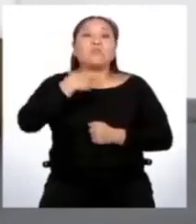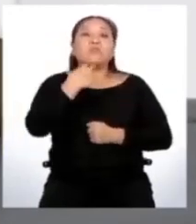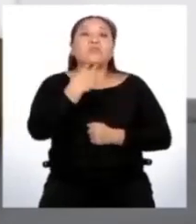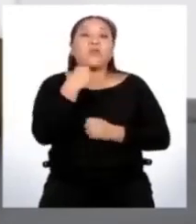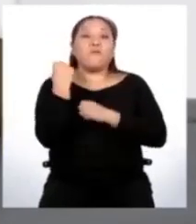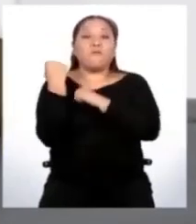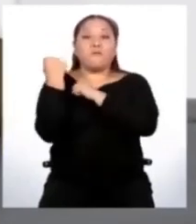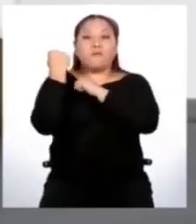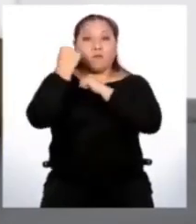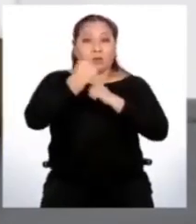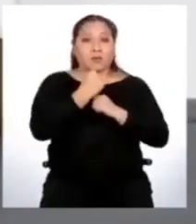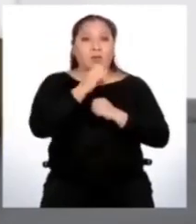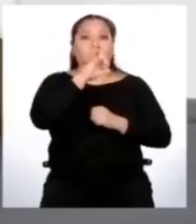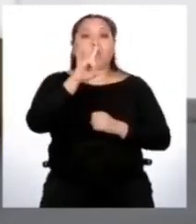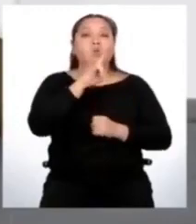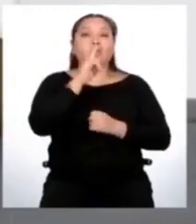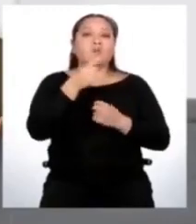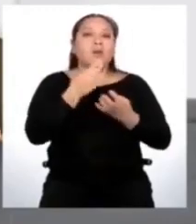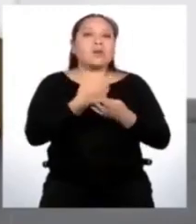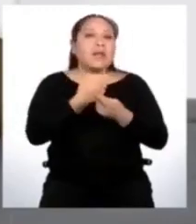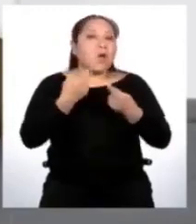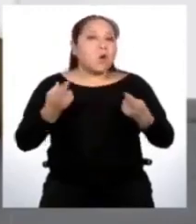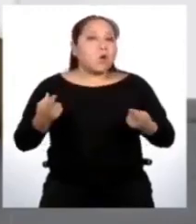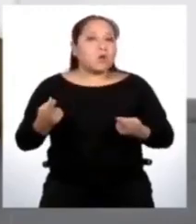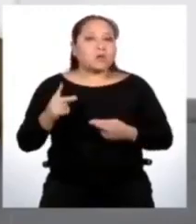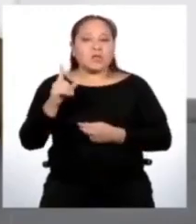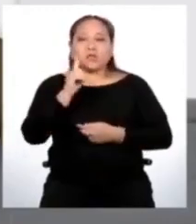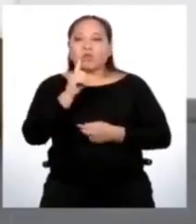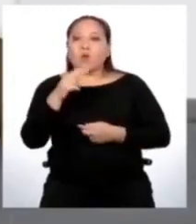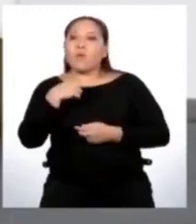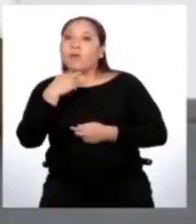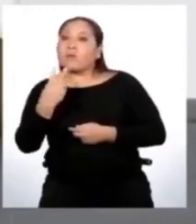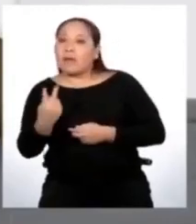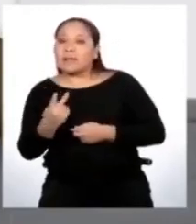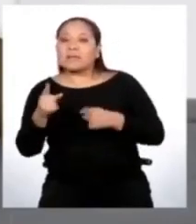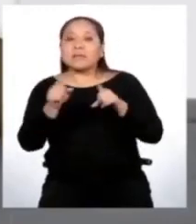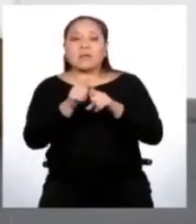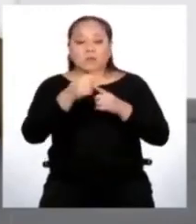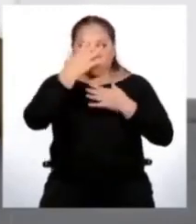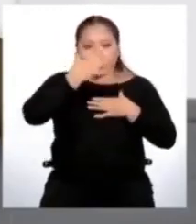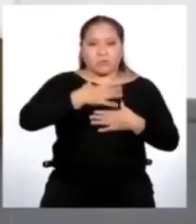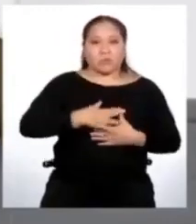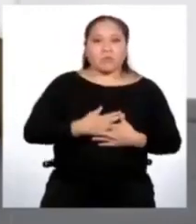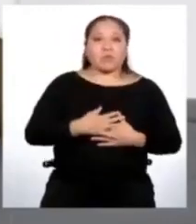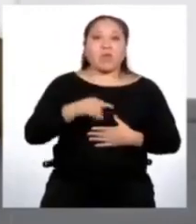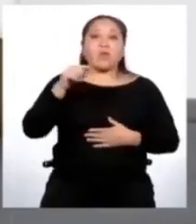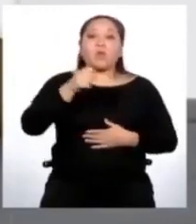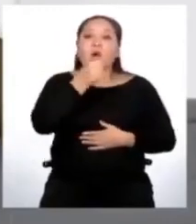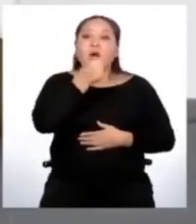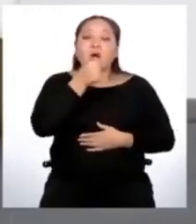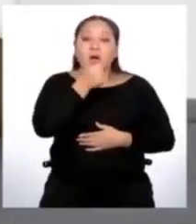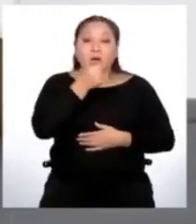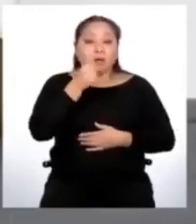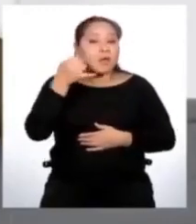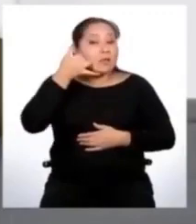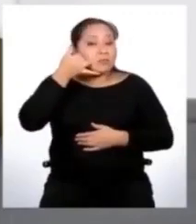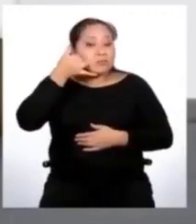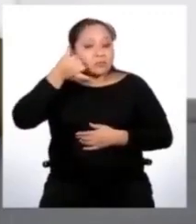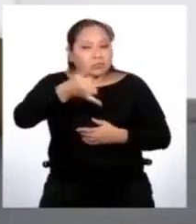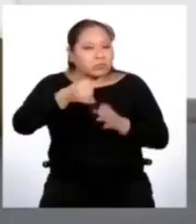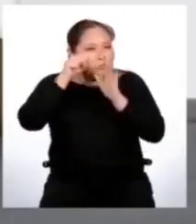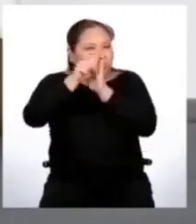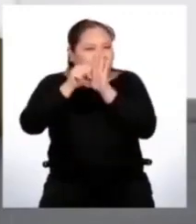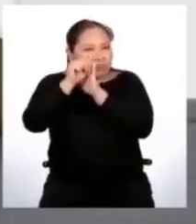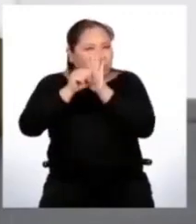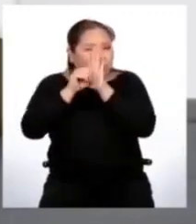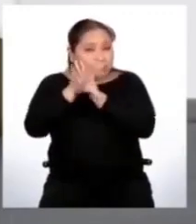más potente, debes utilizar recursos no verbales y paraverbales. Si puedes grabar tu actuación con tu celular o alguna cámara,